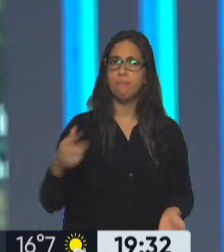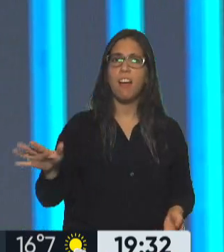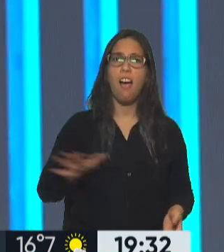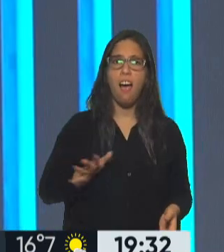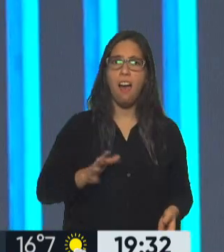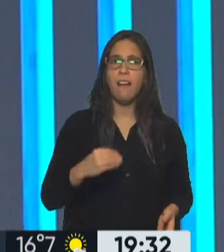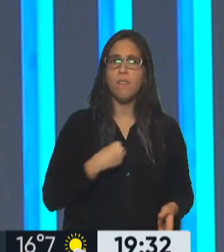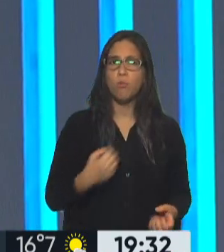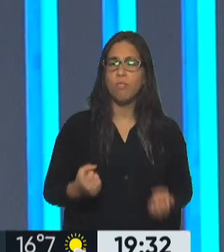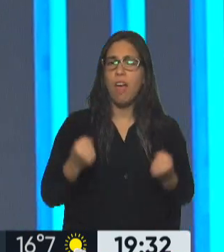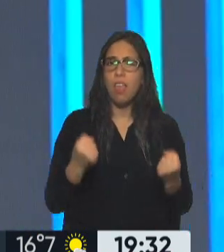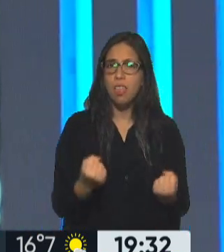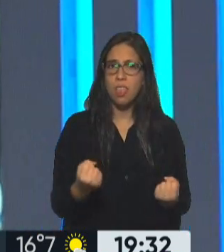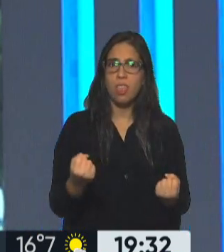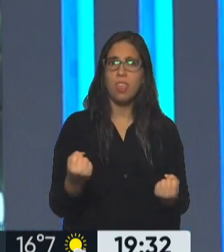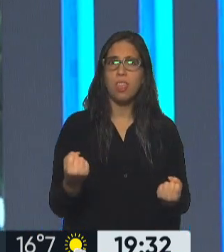pusimos voluntad